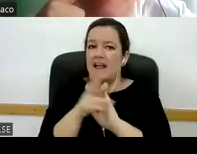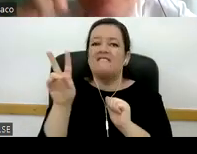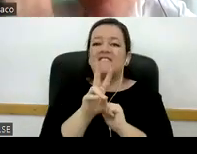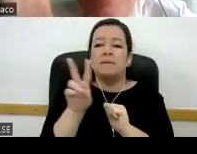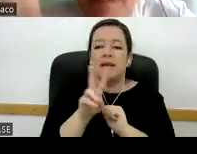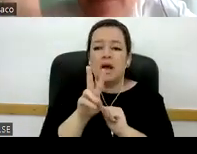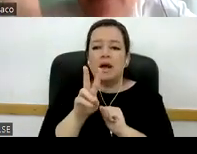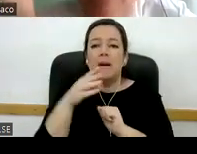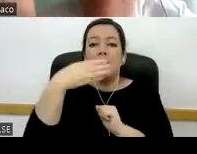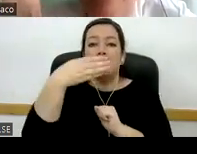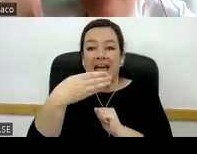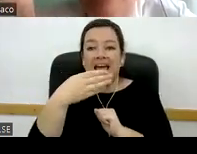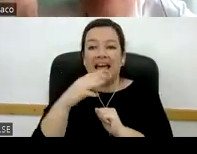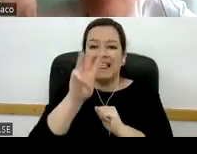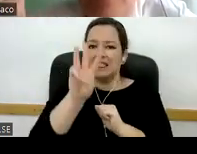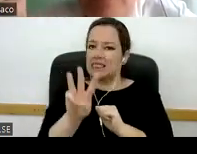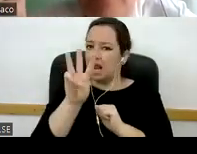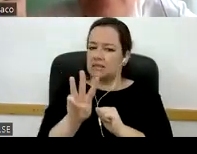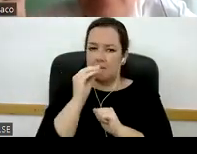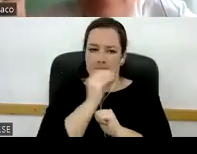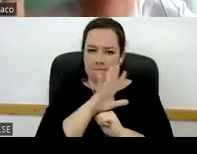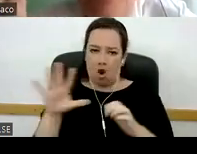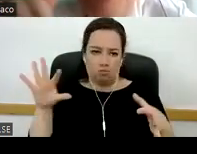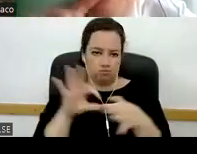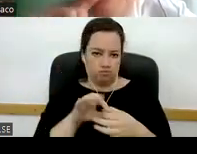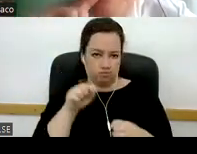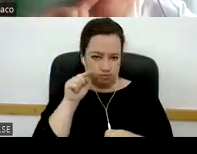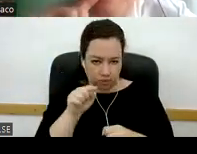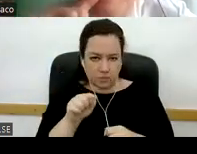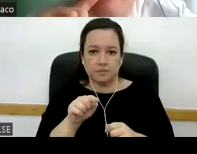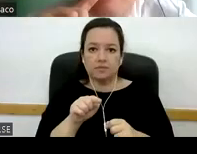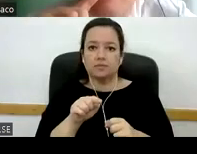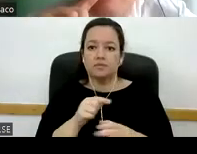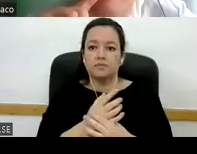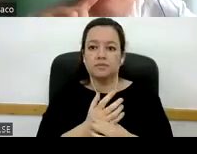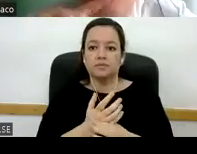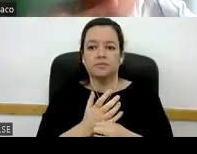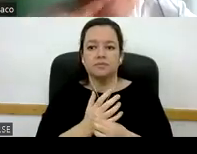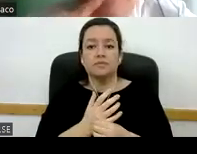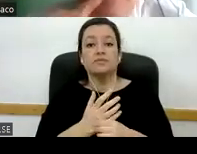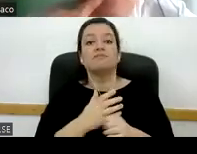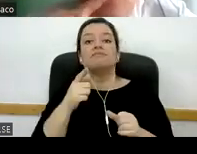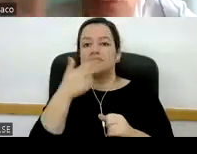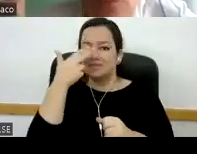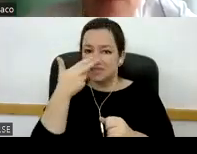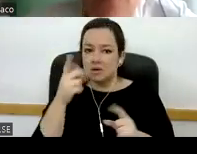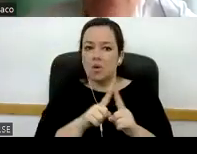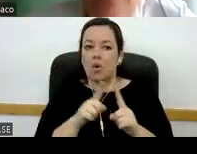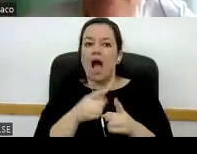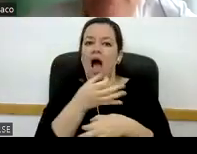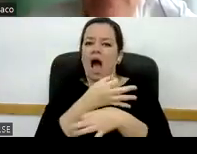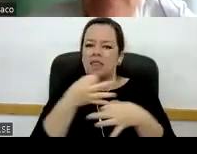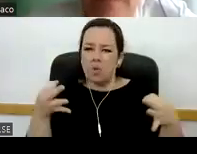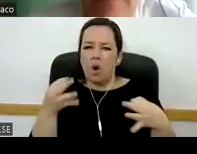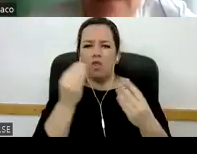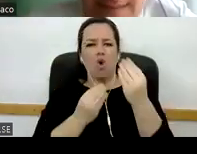vitamina B3, es la que quizás es más eficaz en ese sentido y resulta muy interesante un consumo adecuado